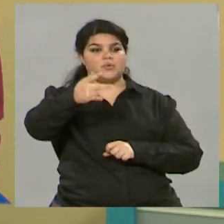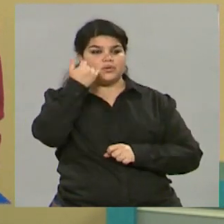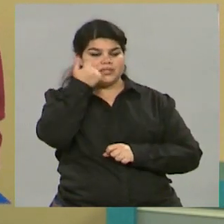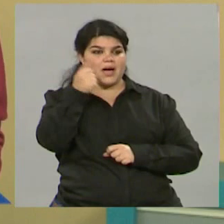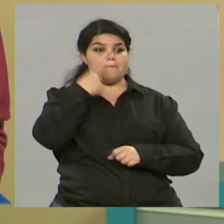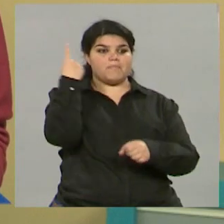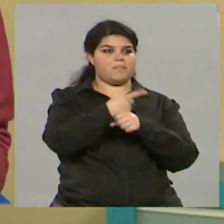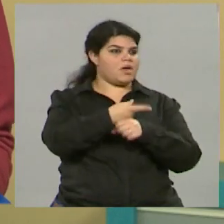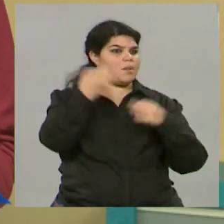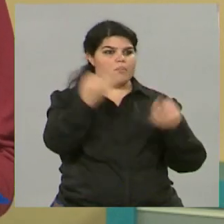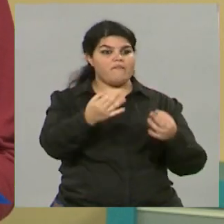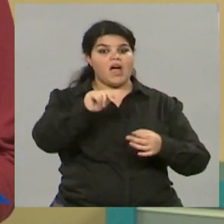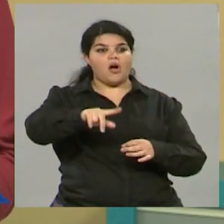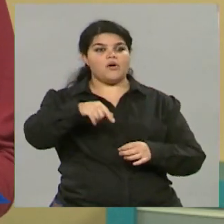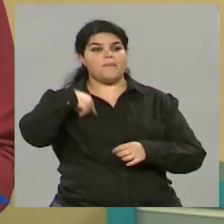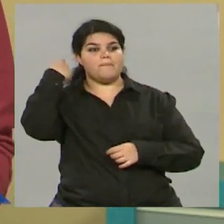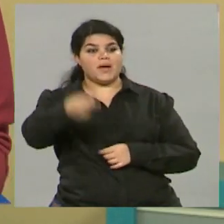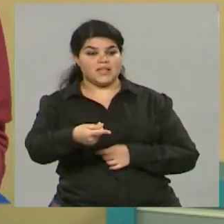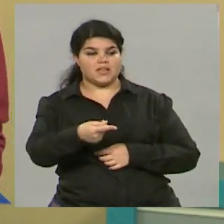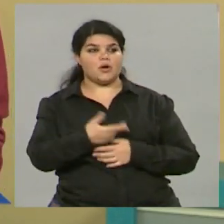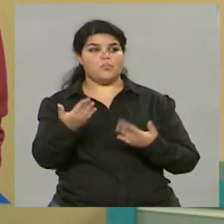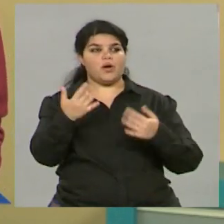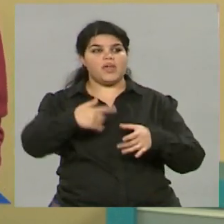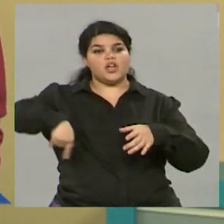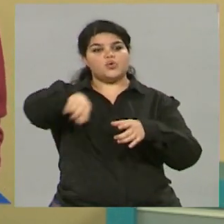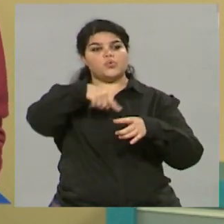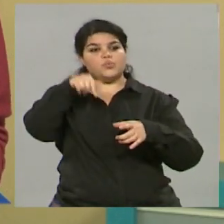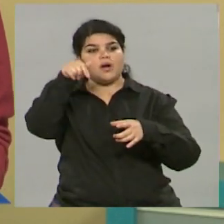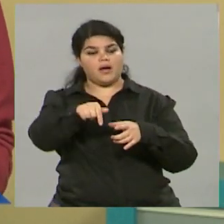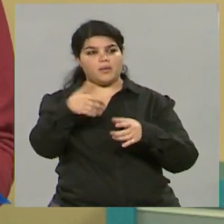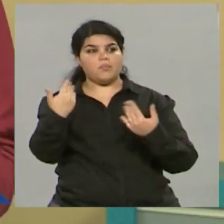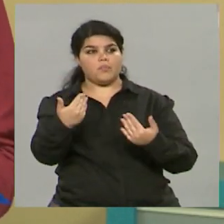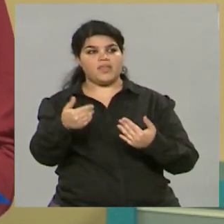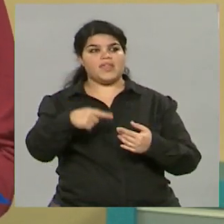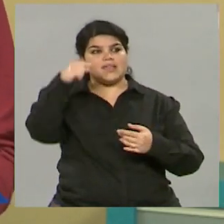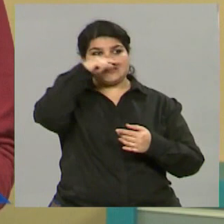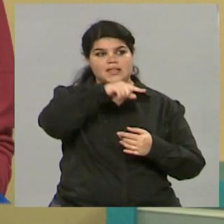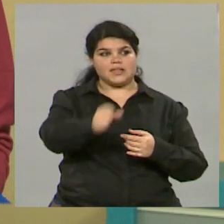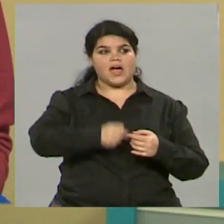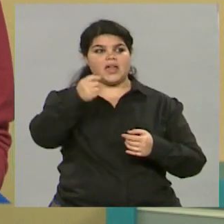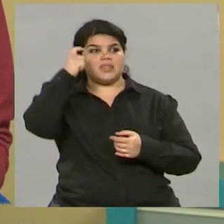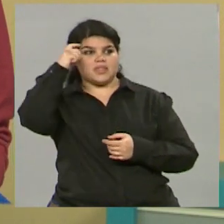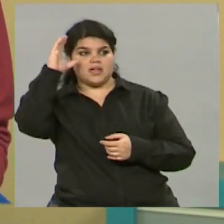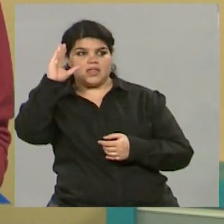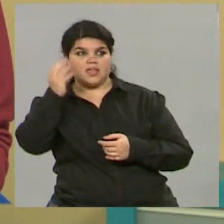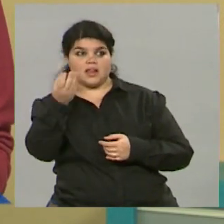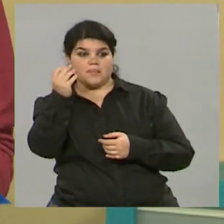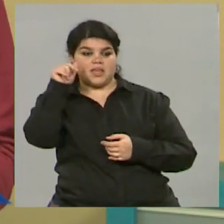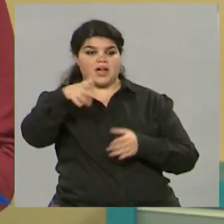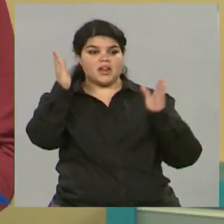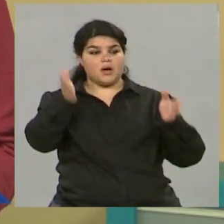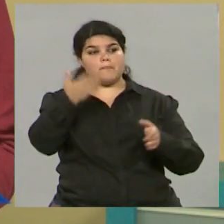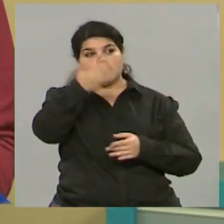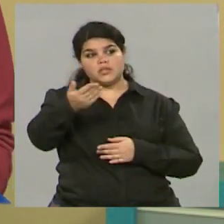tuvo muchísimo éxito. Mañana recuerden que pueden pasar por allí, por el nudo vial, de 7 a 10 va a estar Abel y va a haber gente también de